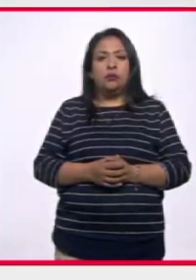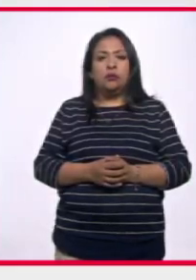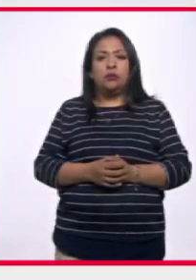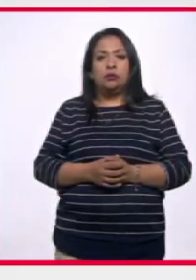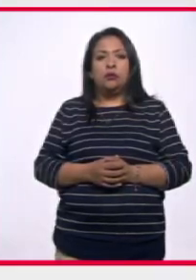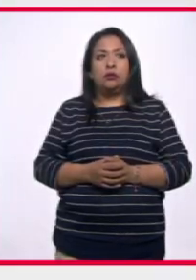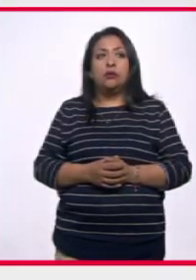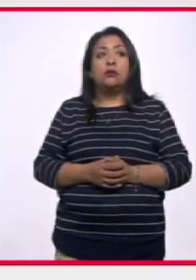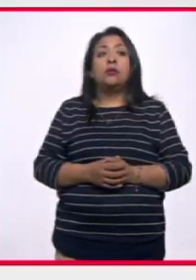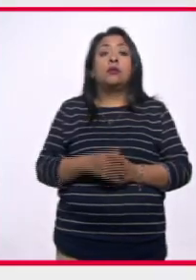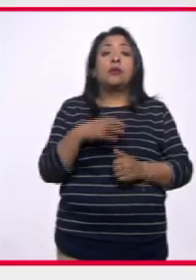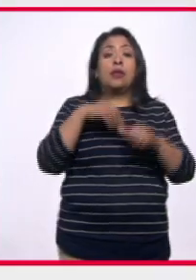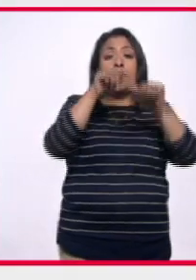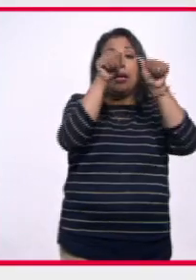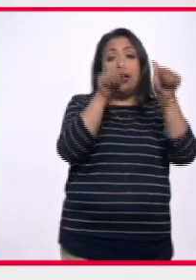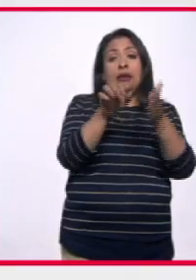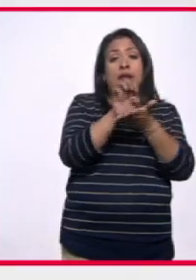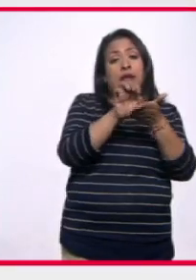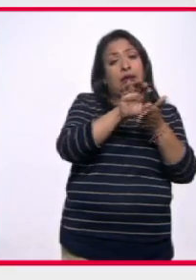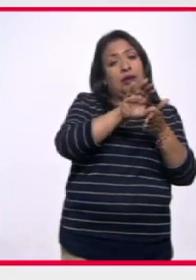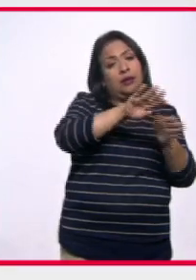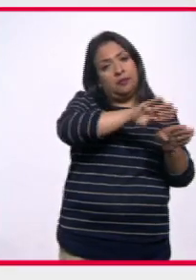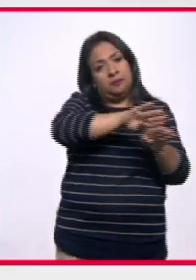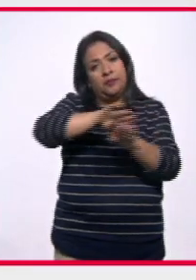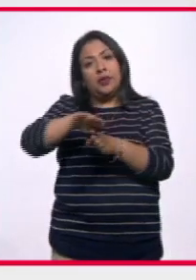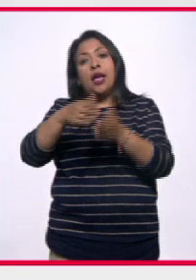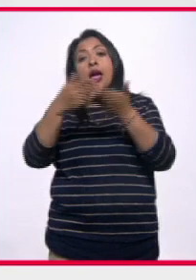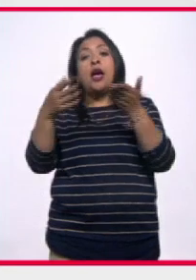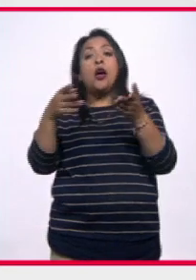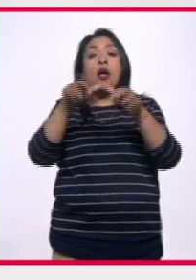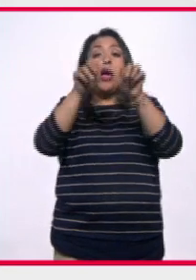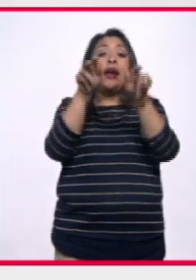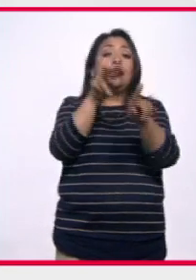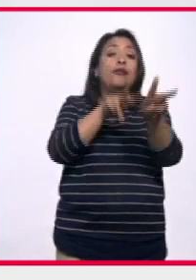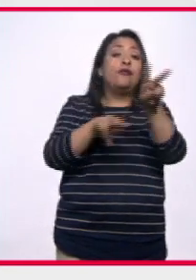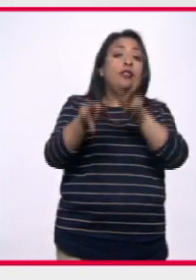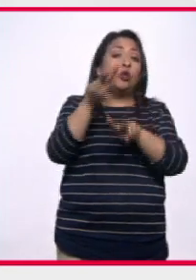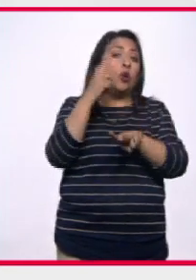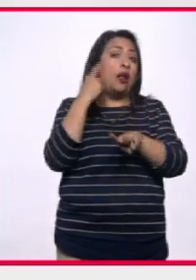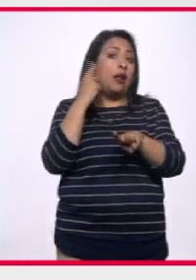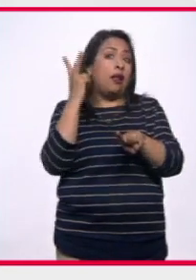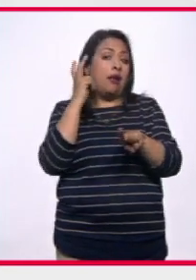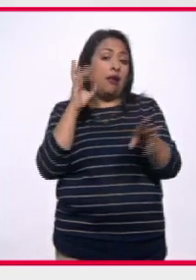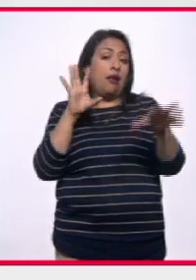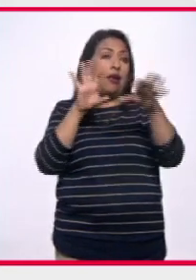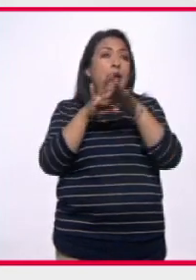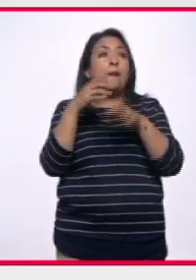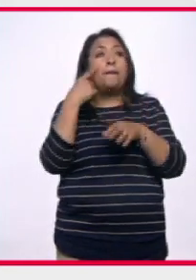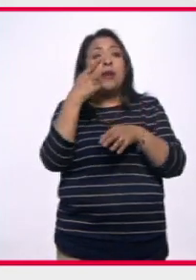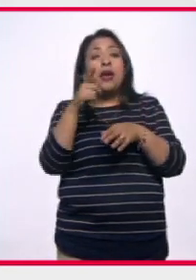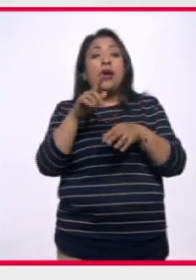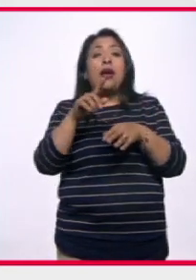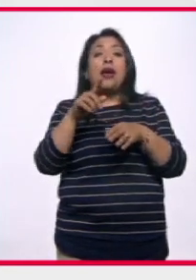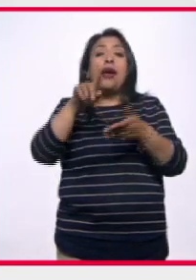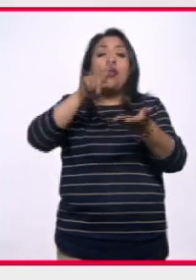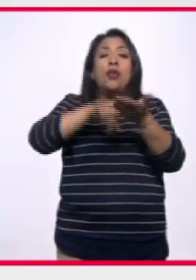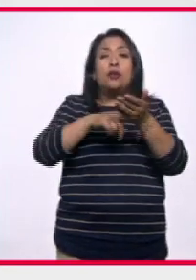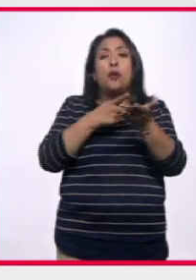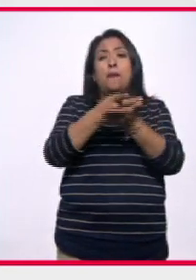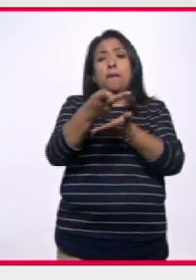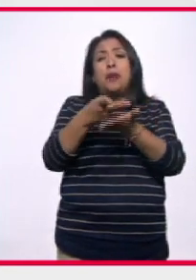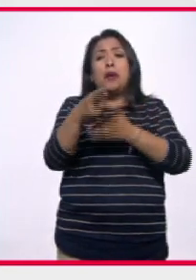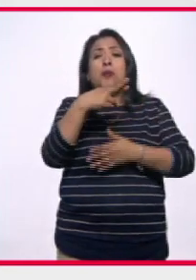y de las artes escénicas nos vamos a las audiovisuales y ahora podemos descubrir todo lo que hubo detrás de la multigalardonada